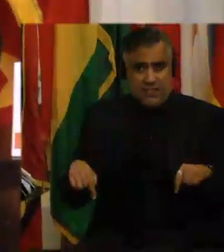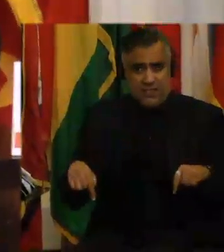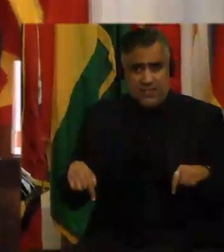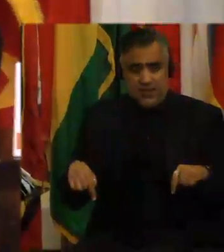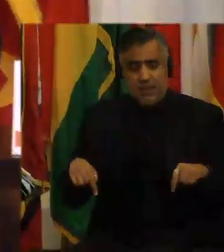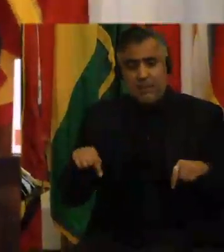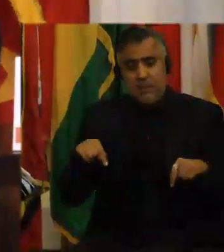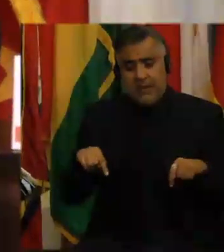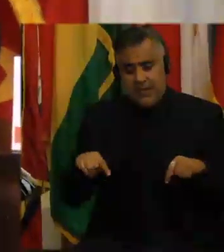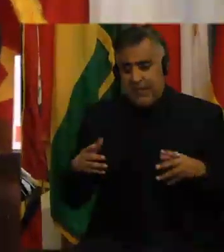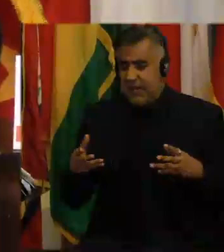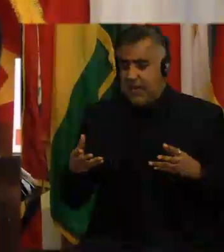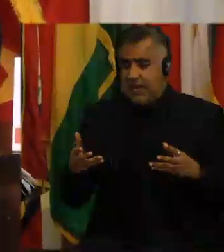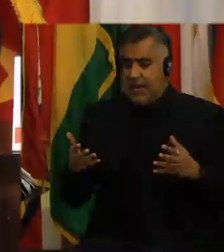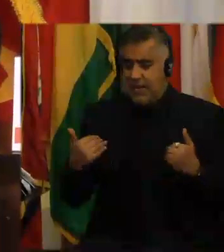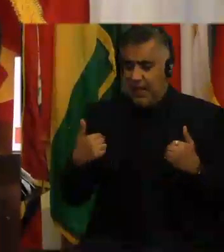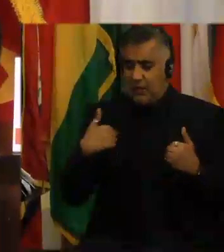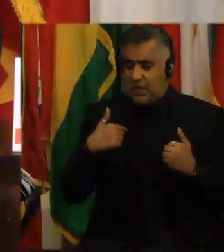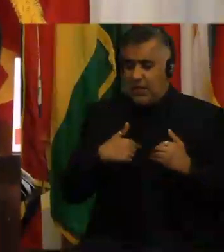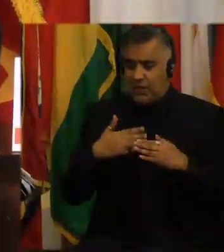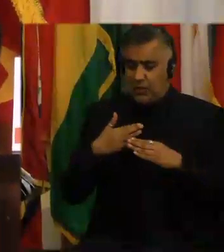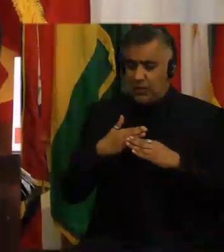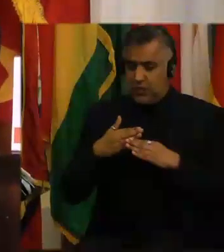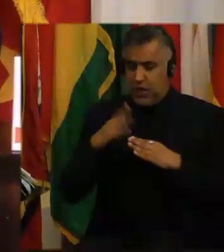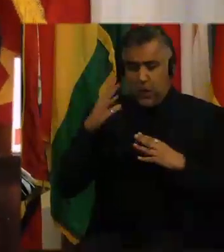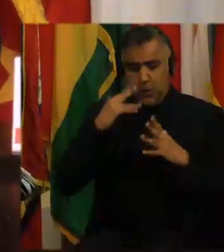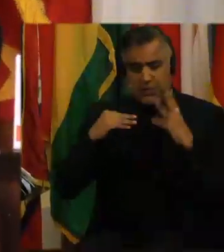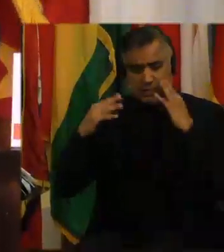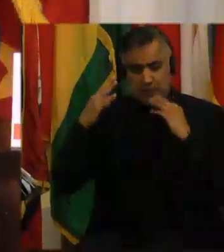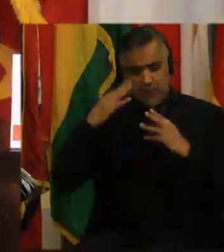en el seguimiento de nuestro